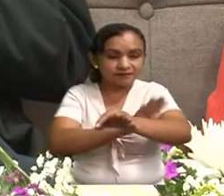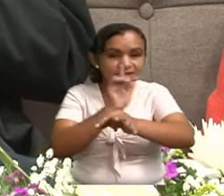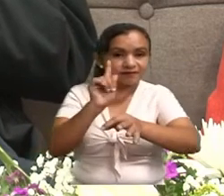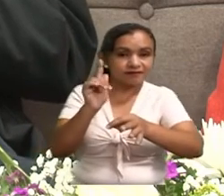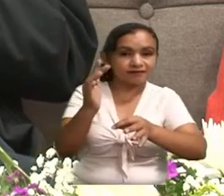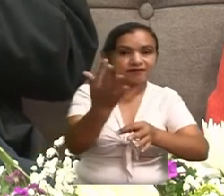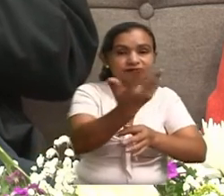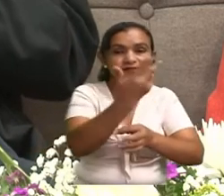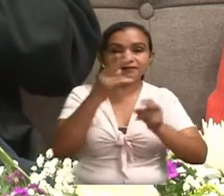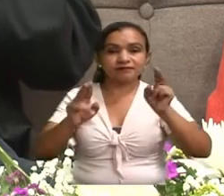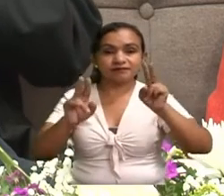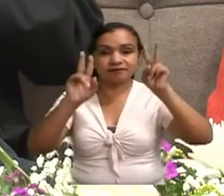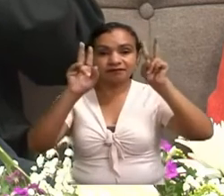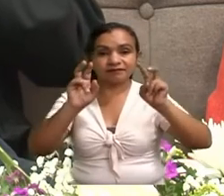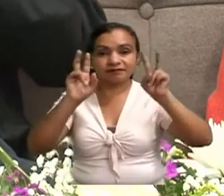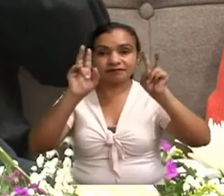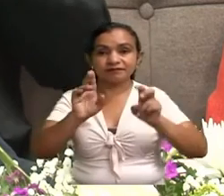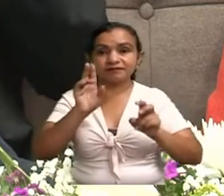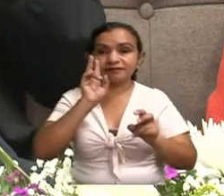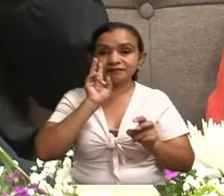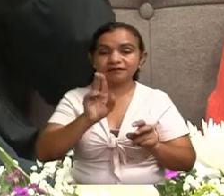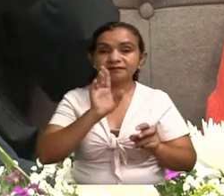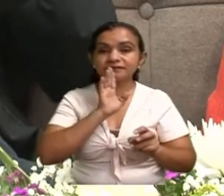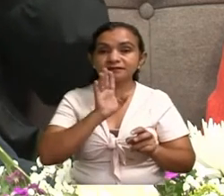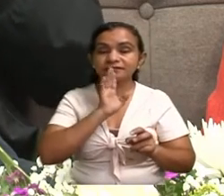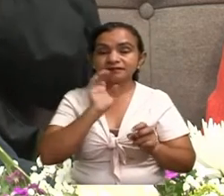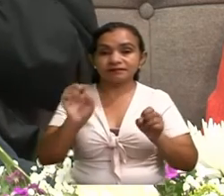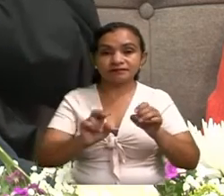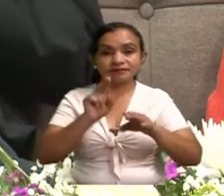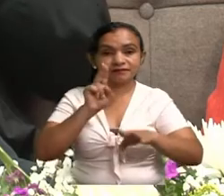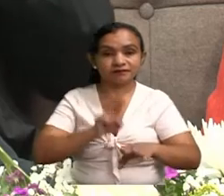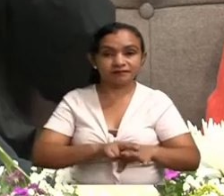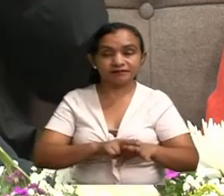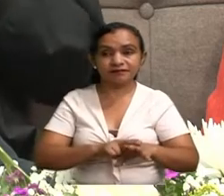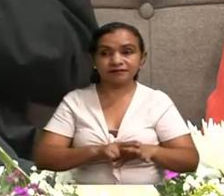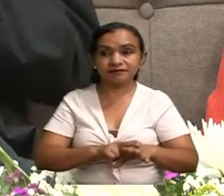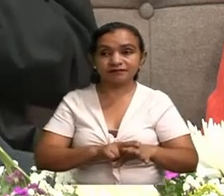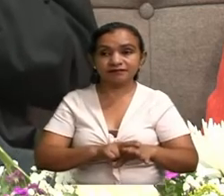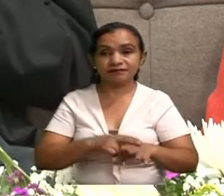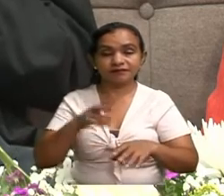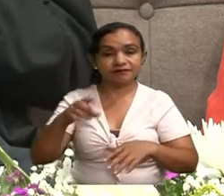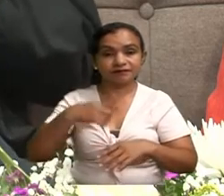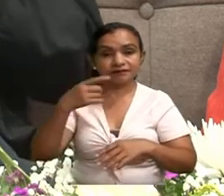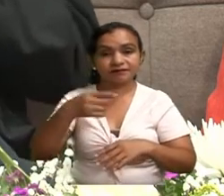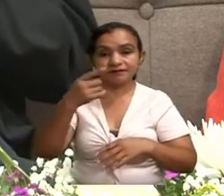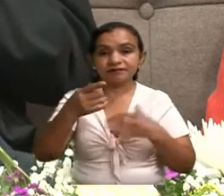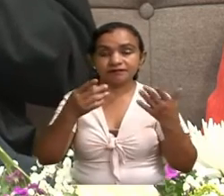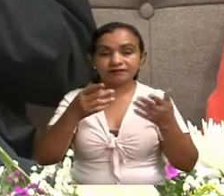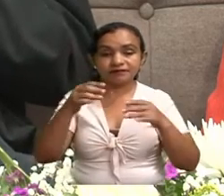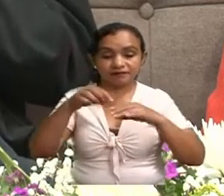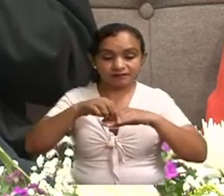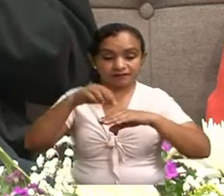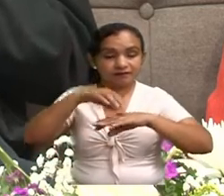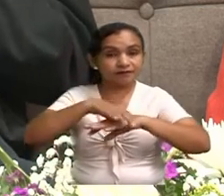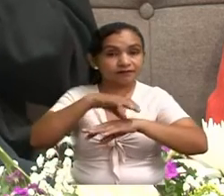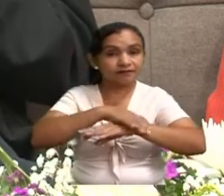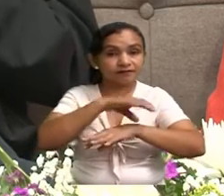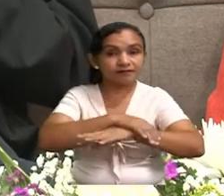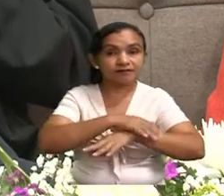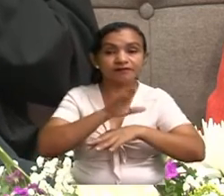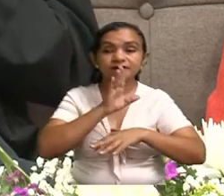tiene que ver con el discurso nacional que a diario escuchamos, por ejemplo, de la compañera Rosario, donde